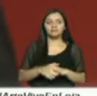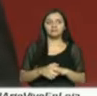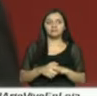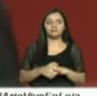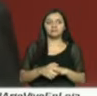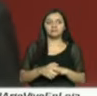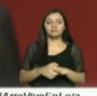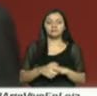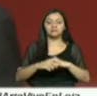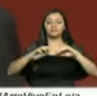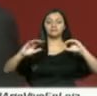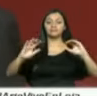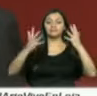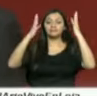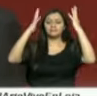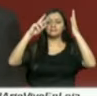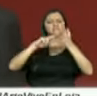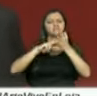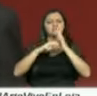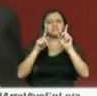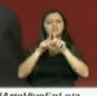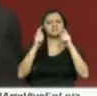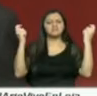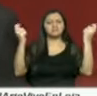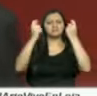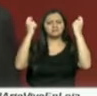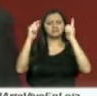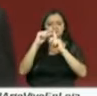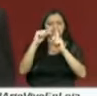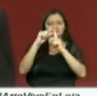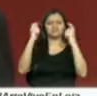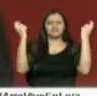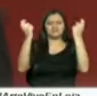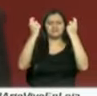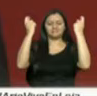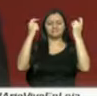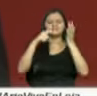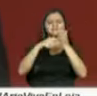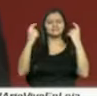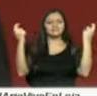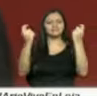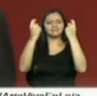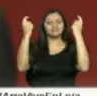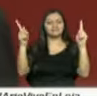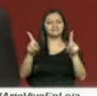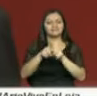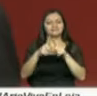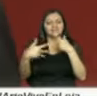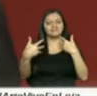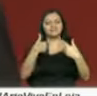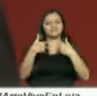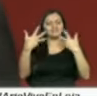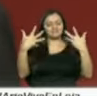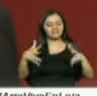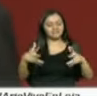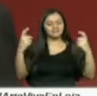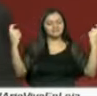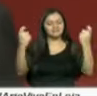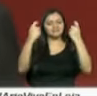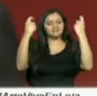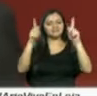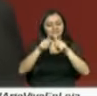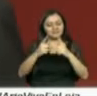Festival viene de fiesta. Y ya estamos viviendo la fiesta de las artes, la fiesta de la